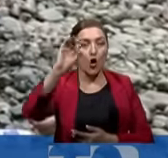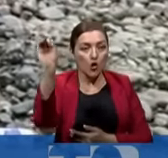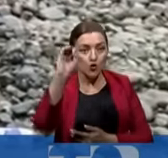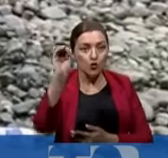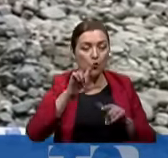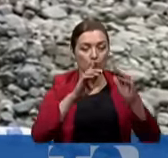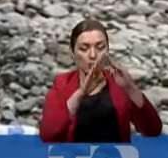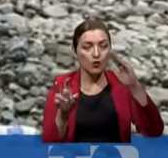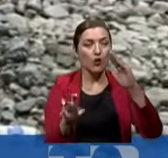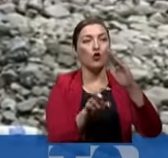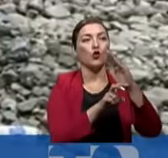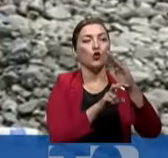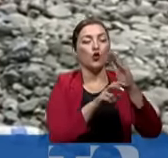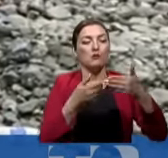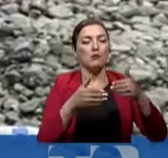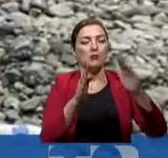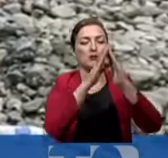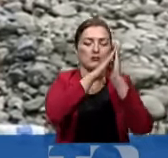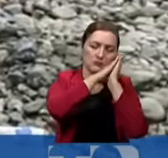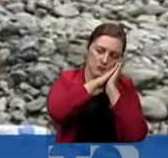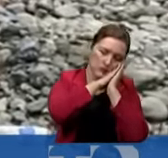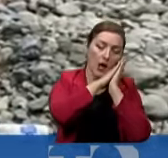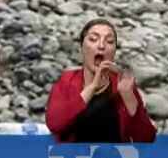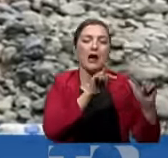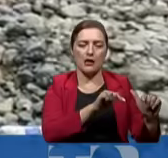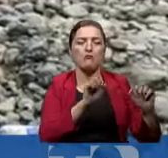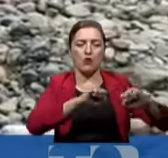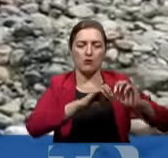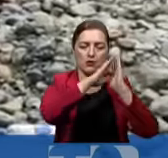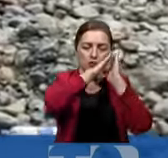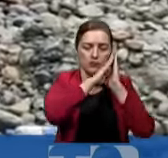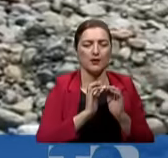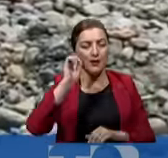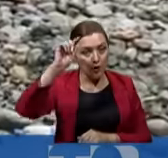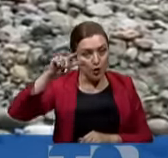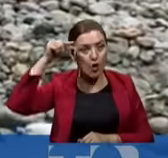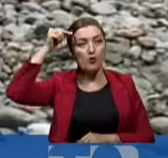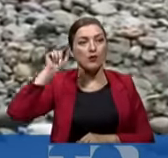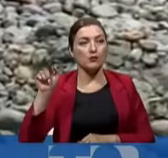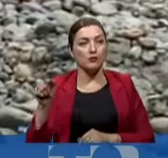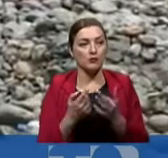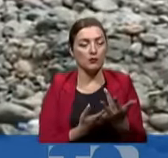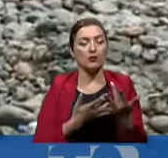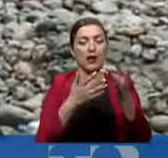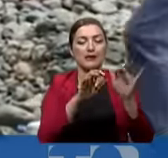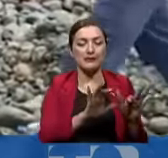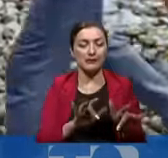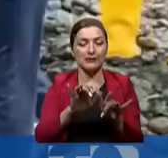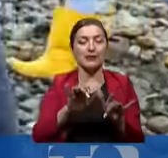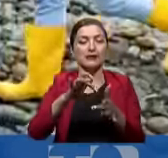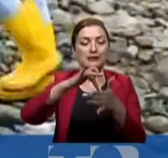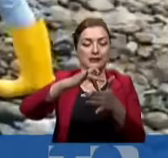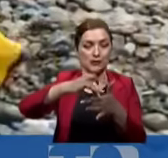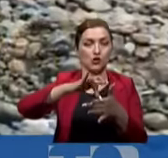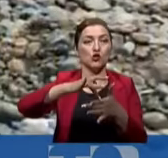los lugares donde estarán habilitados como albergues. Se espera que también el gobierno ya, a través de la Secretaría de Gestión